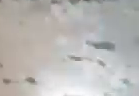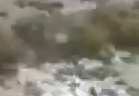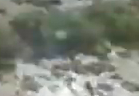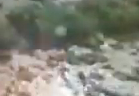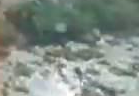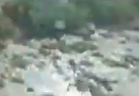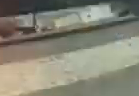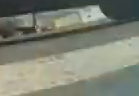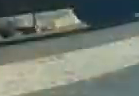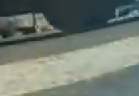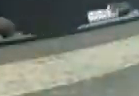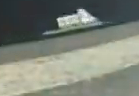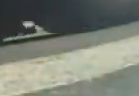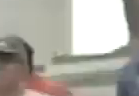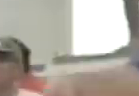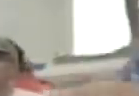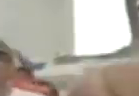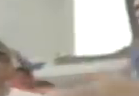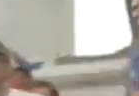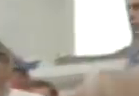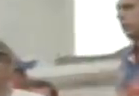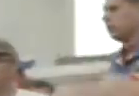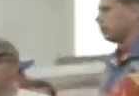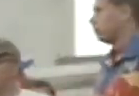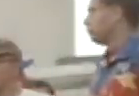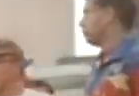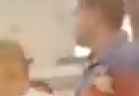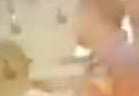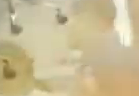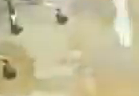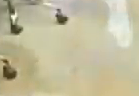Nacional del Antiimperialismo!